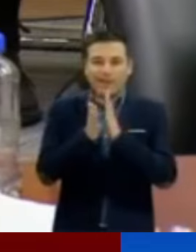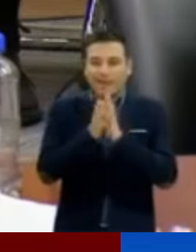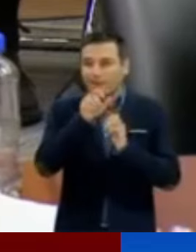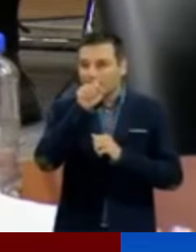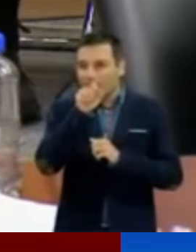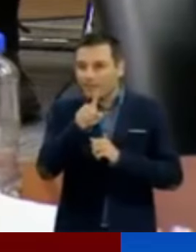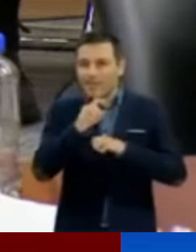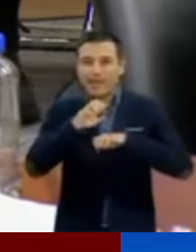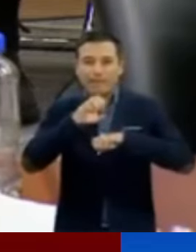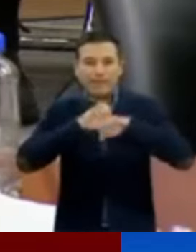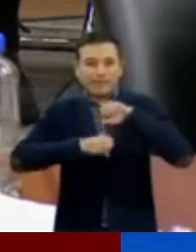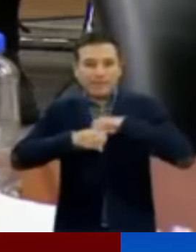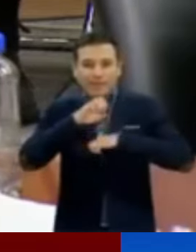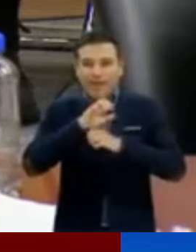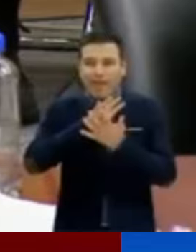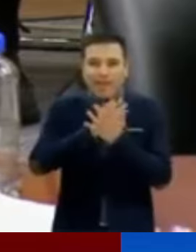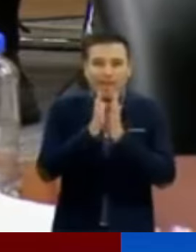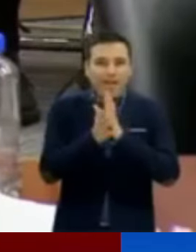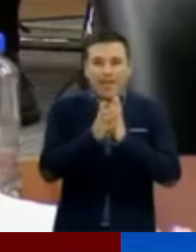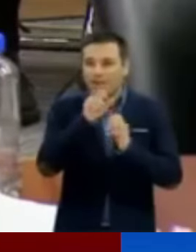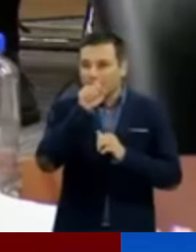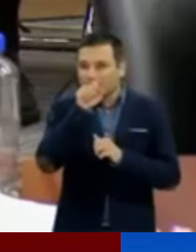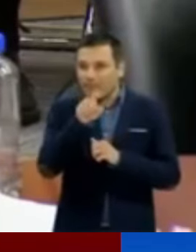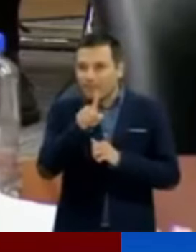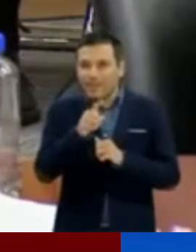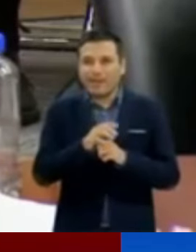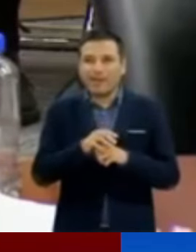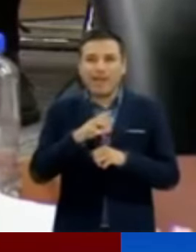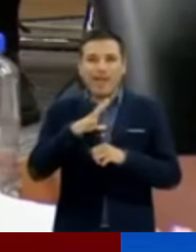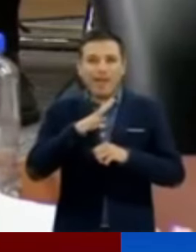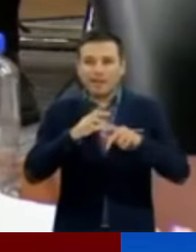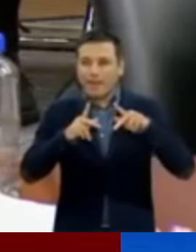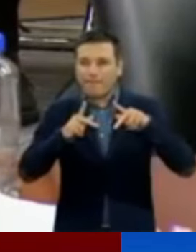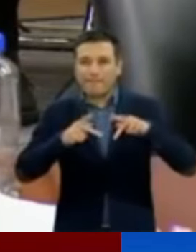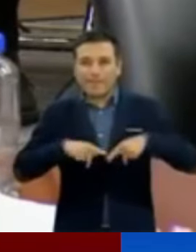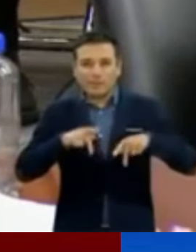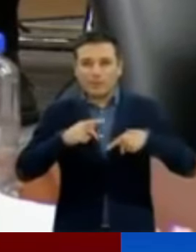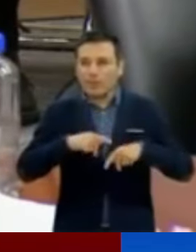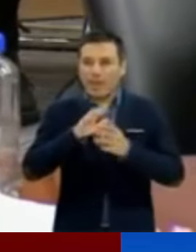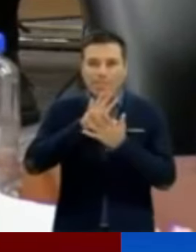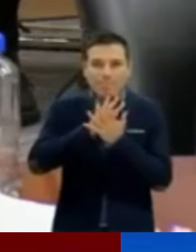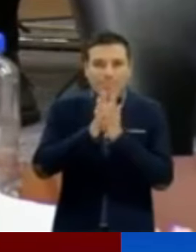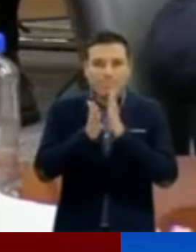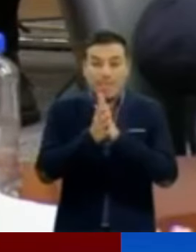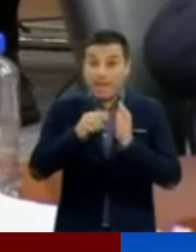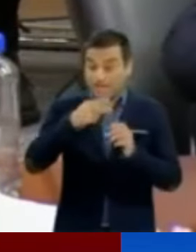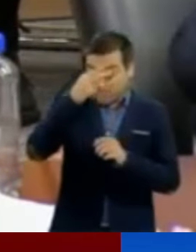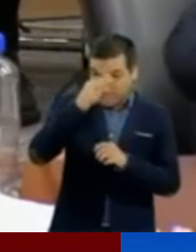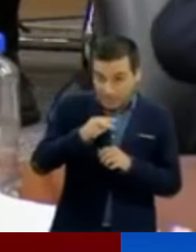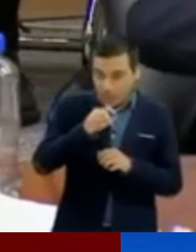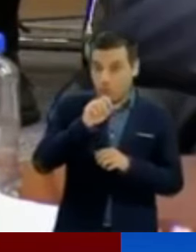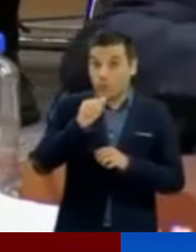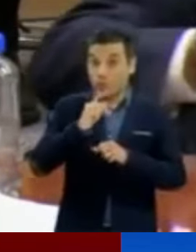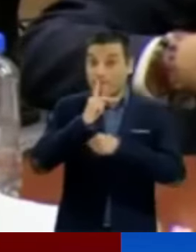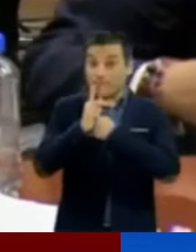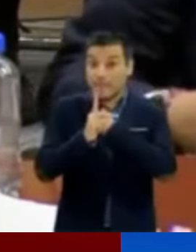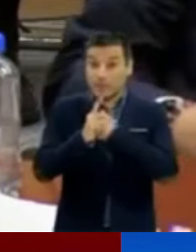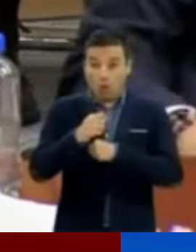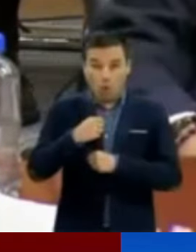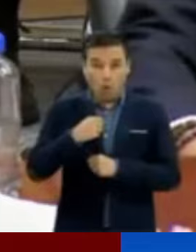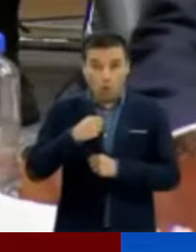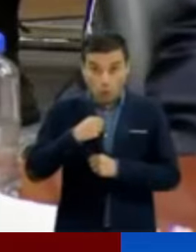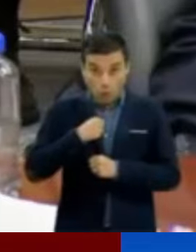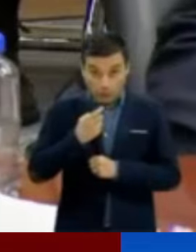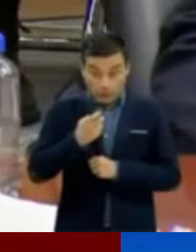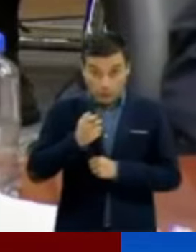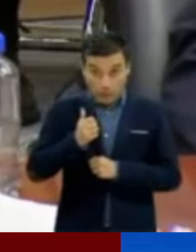relaciones empresariales, de relaciones sociales, dentro y fuera de México, que yo no pienso